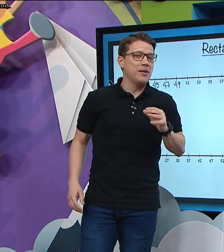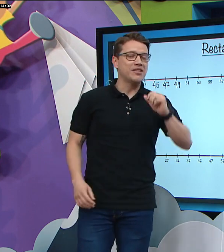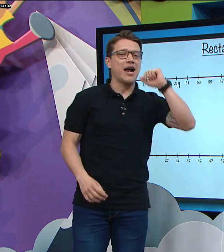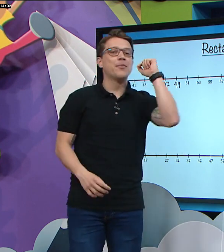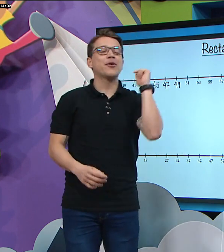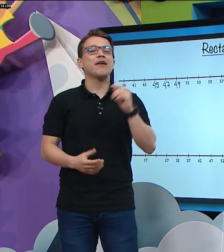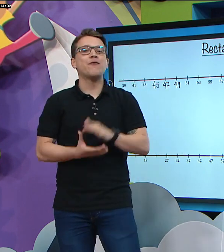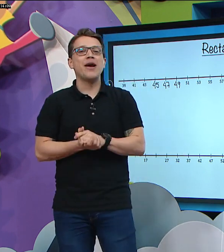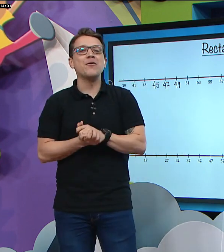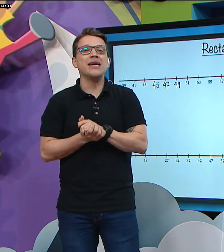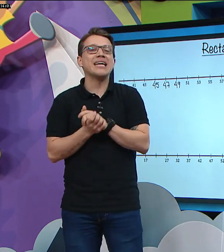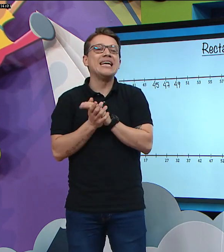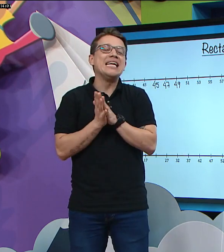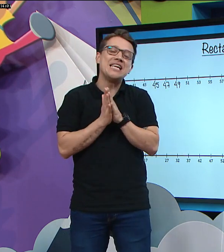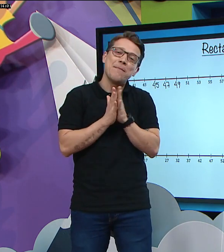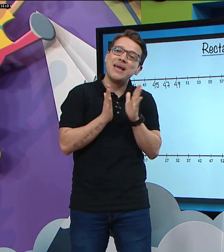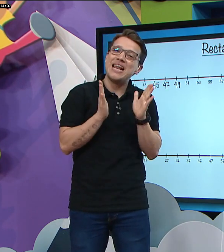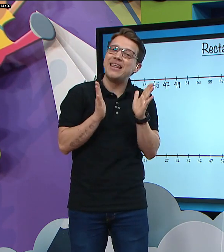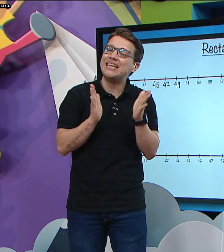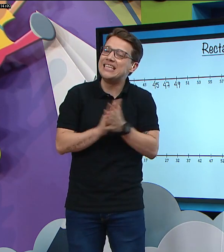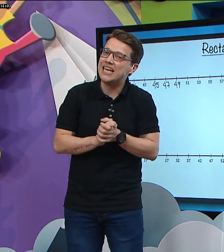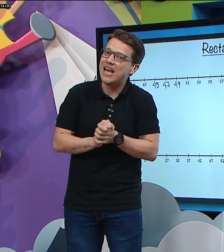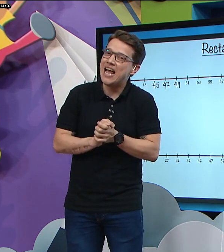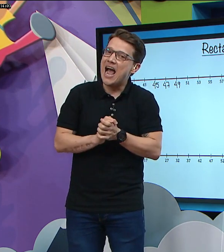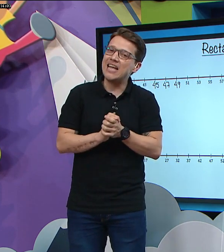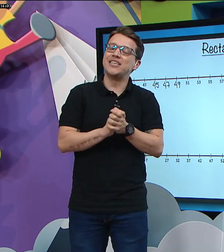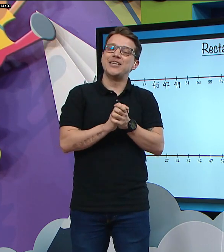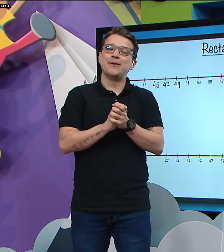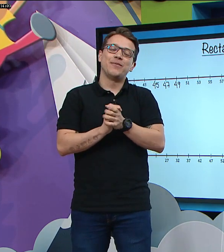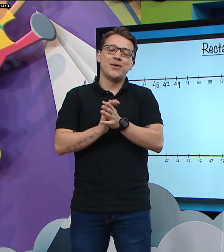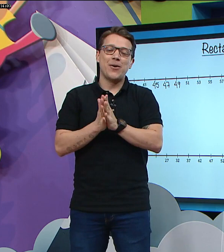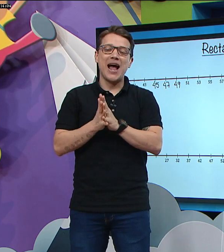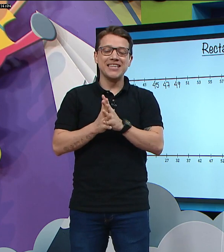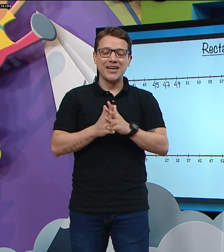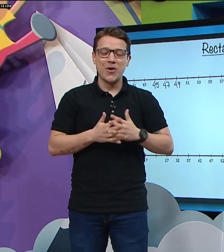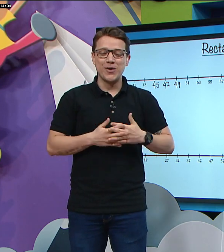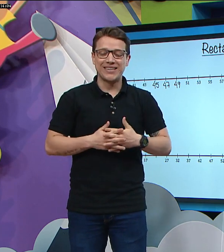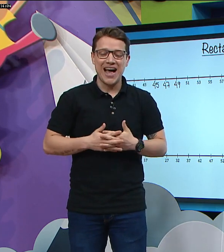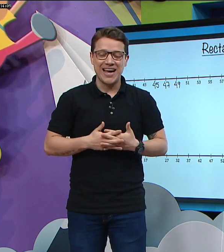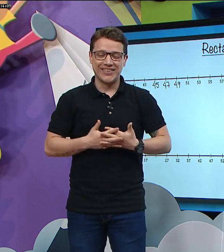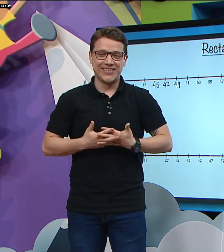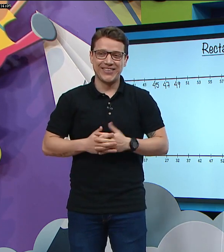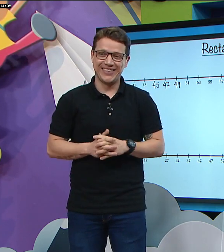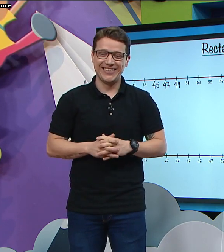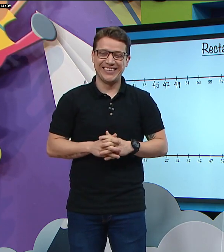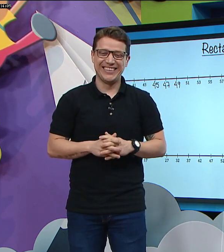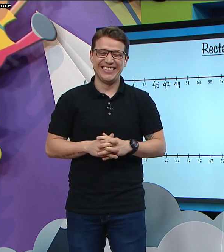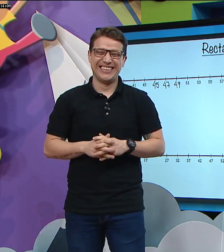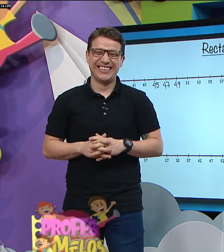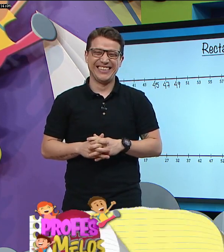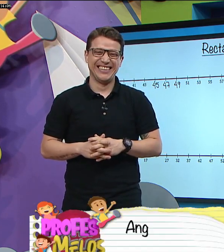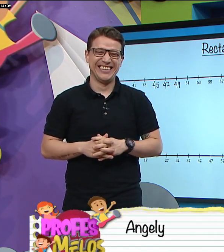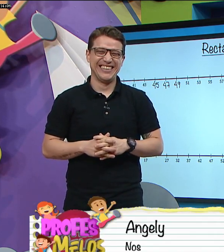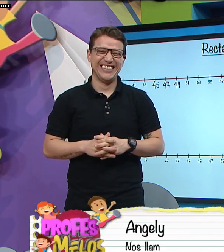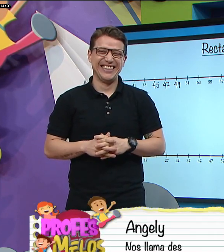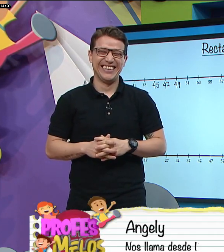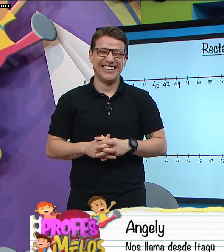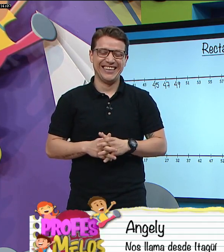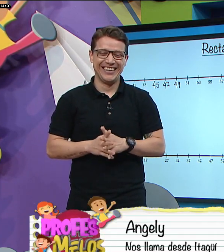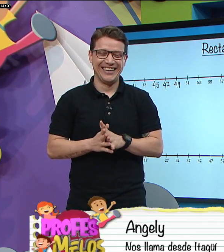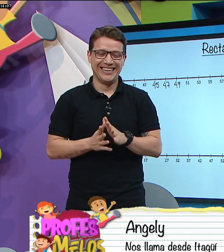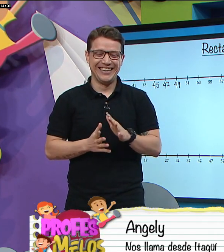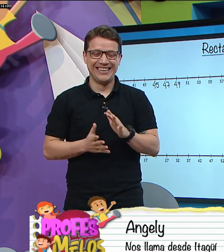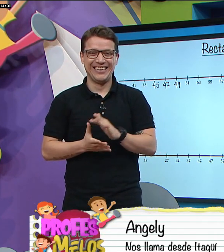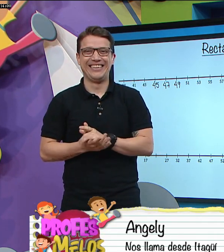llamada especial porque fue nuestra niña mela del día, Angeli. Hola Angeli, ¿cómo estás? Muy bien, profe, te amo, es un